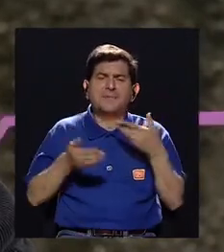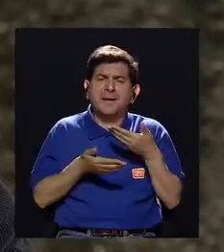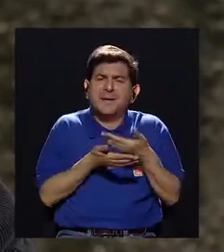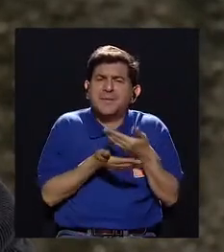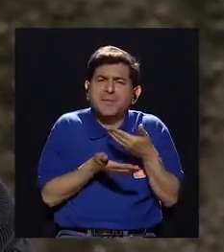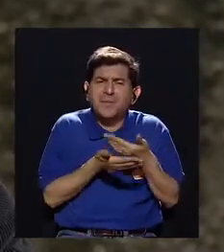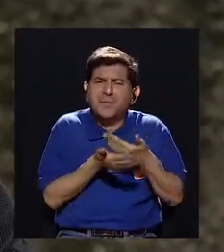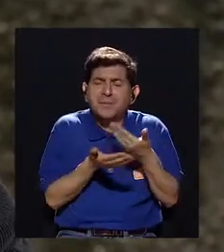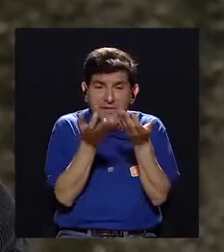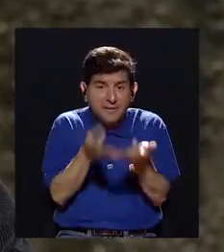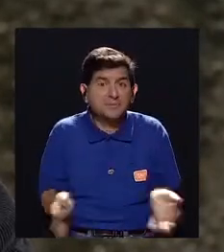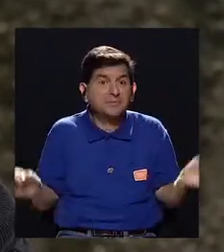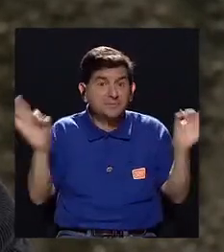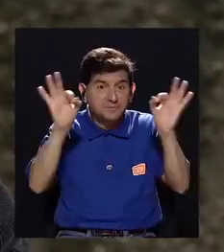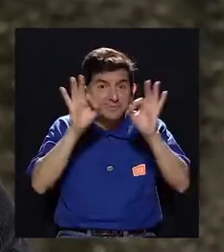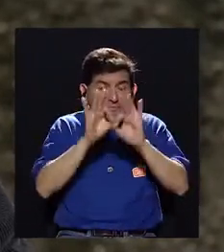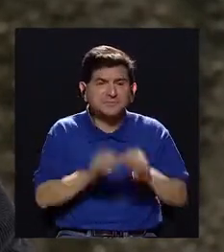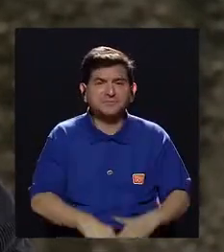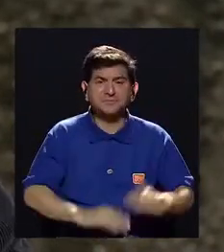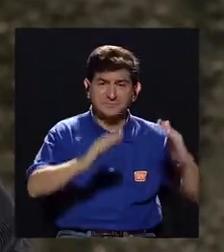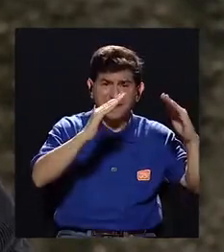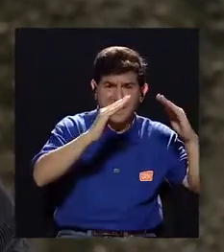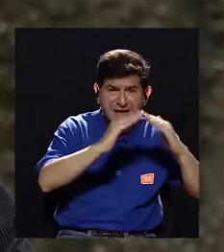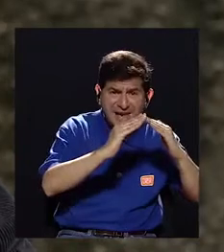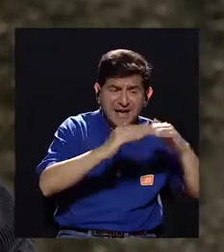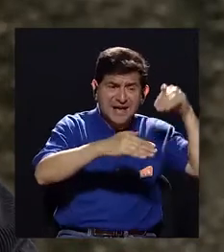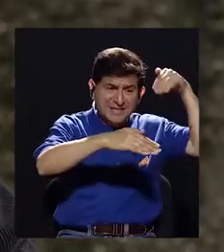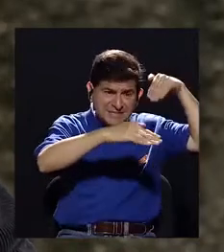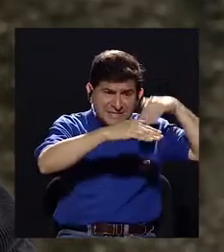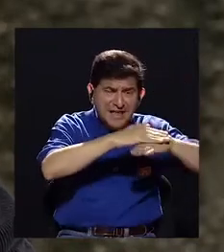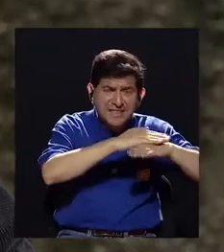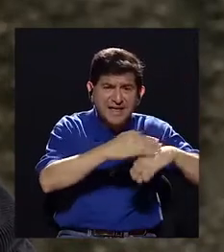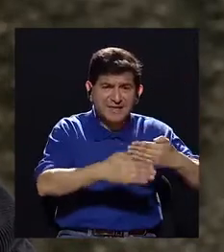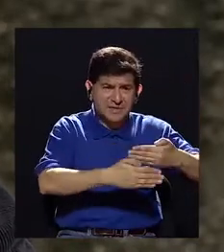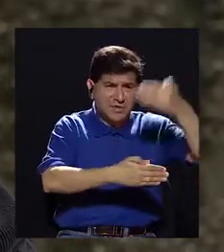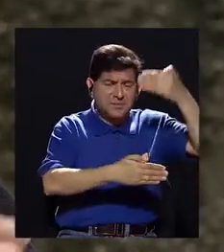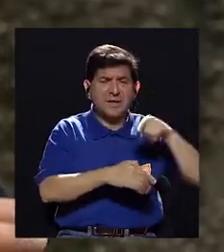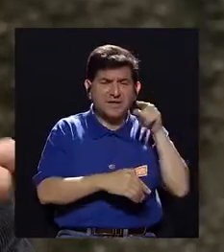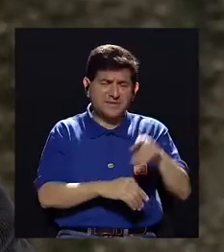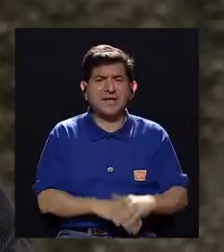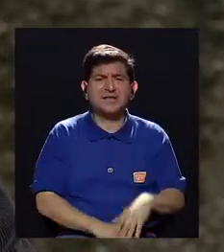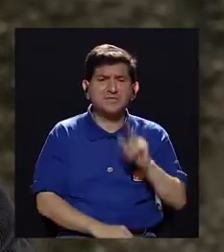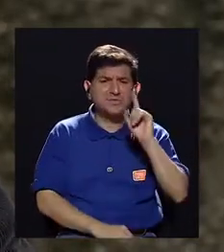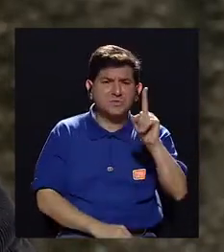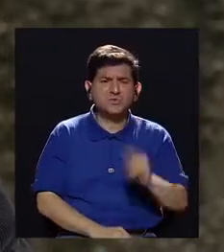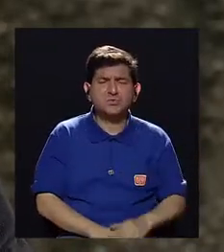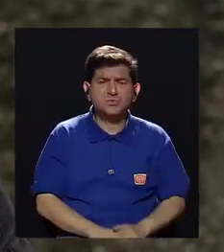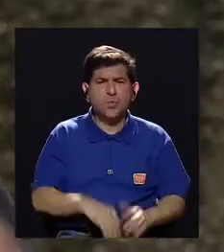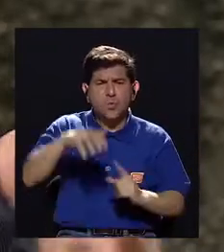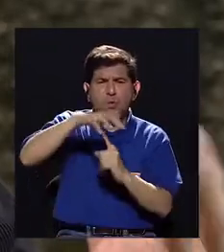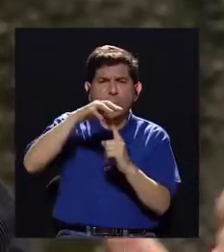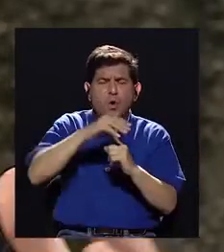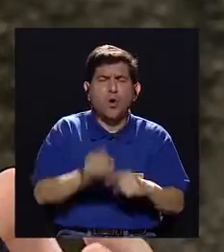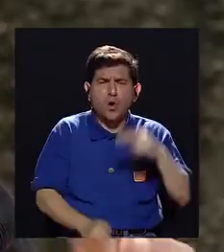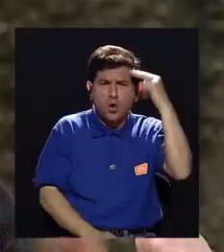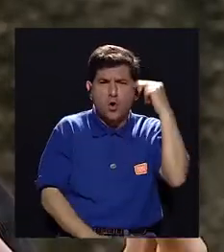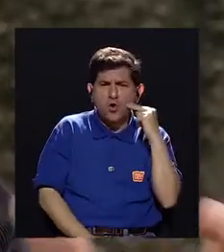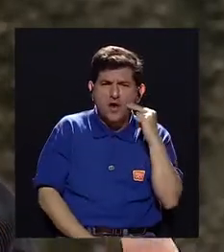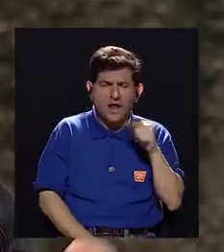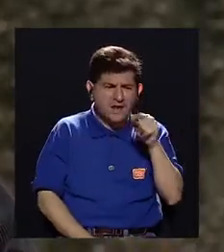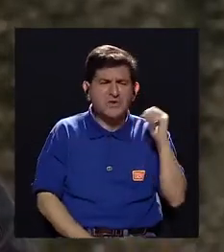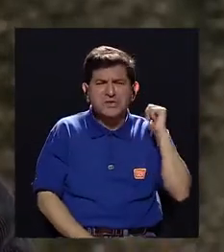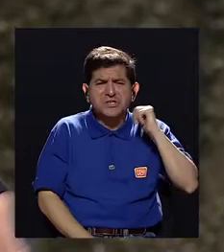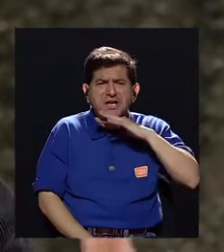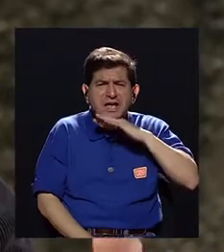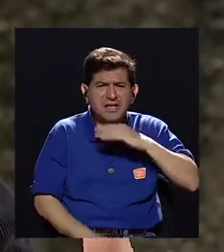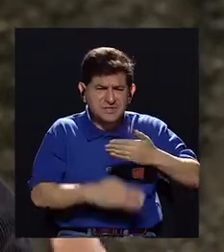humedad significativa cuando en las casas, dentro de las paredes, se hace este hongo negro, ¿verdad?, que mancha la pared, etcétera,